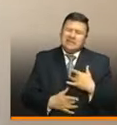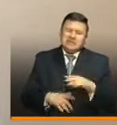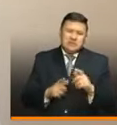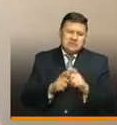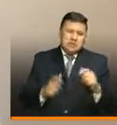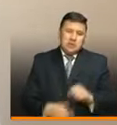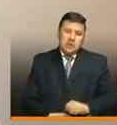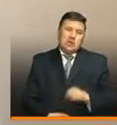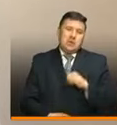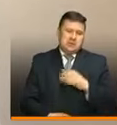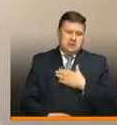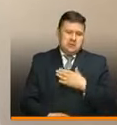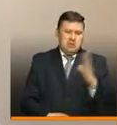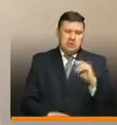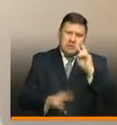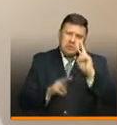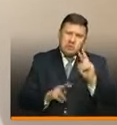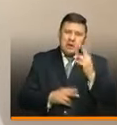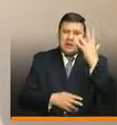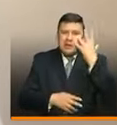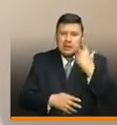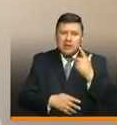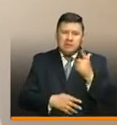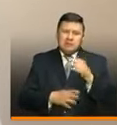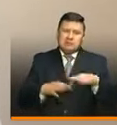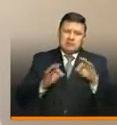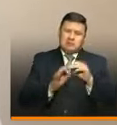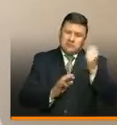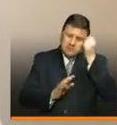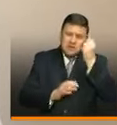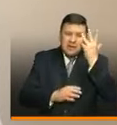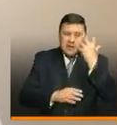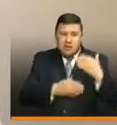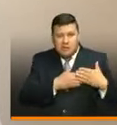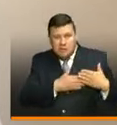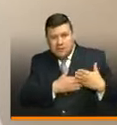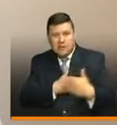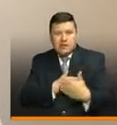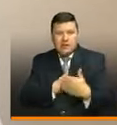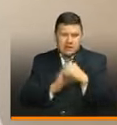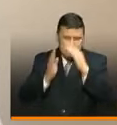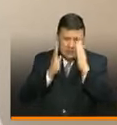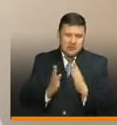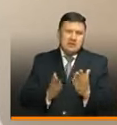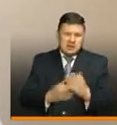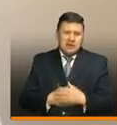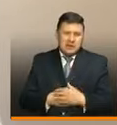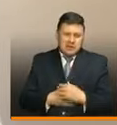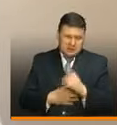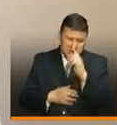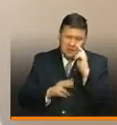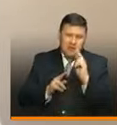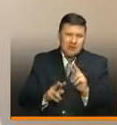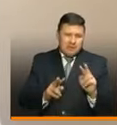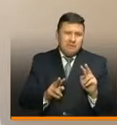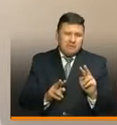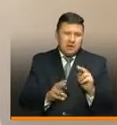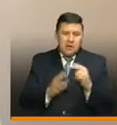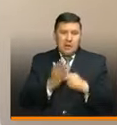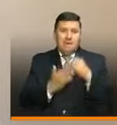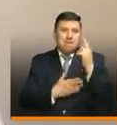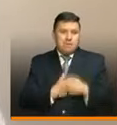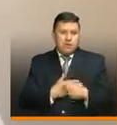inmensamente orgullosos de todo lo que hemos visto en estos días, particularmente estos últimos días que hemos estado dedicados a ver a los